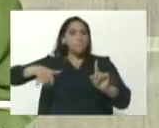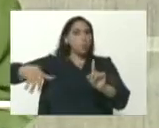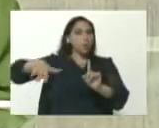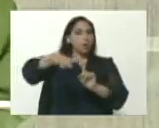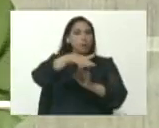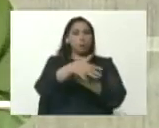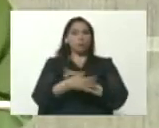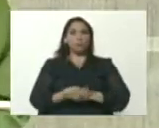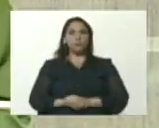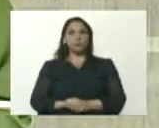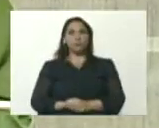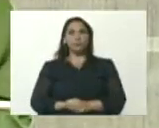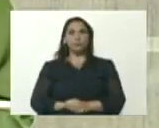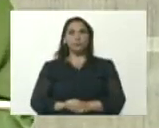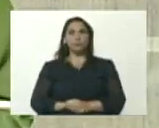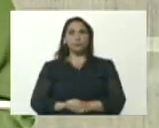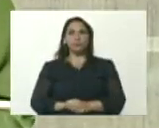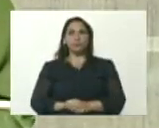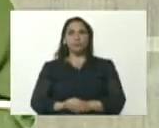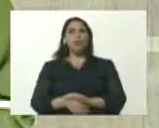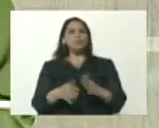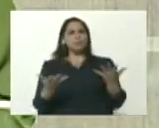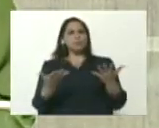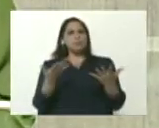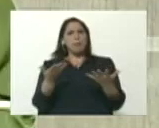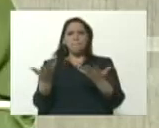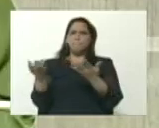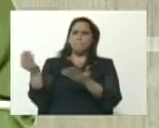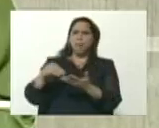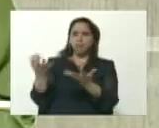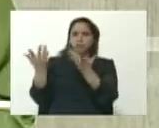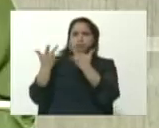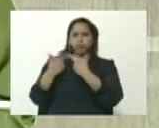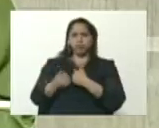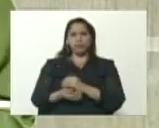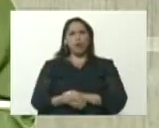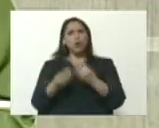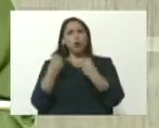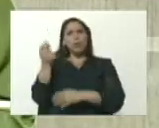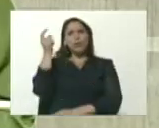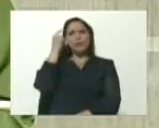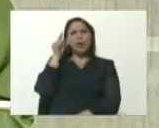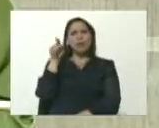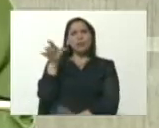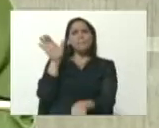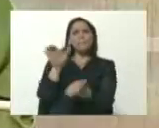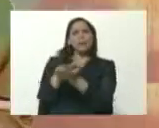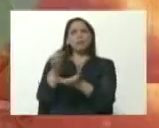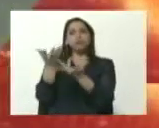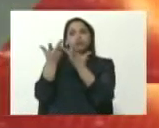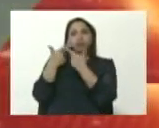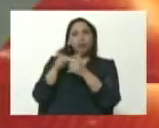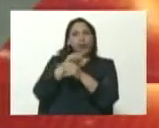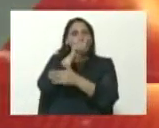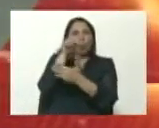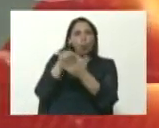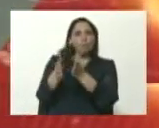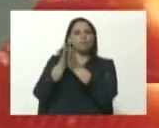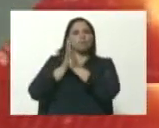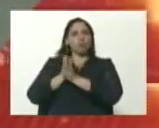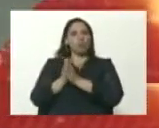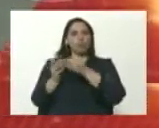Ninoska. Ninoska, ¿qué más me puedes decir? ¿Cómo está el día por allá en Margarita? Cuéntamelo todo, Ninoska,